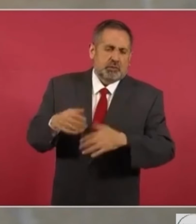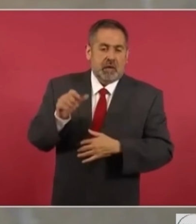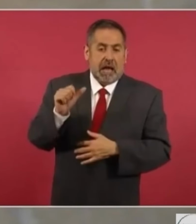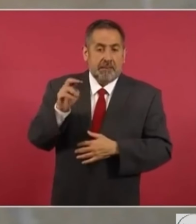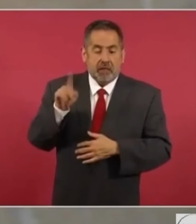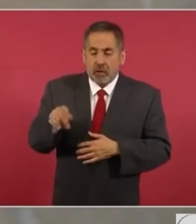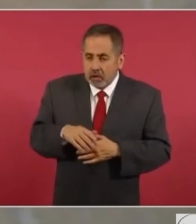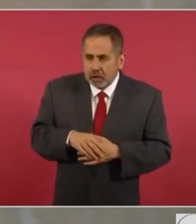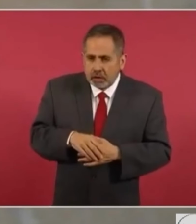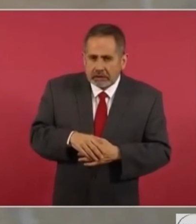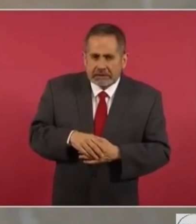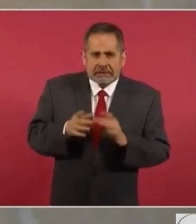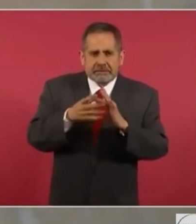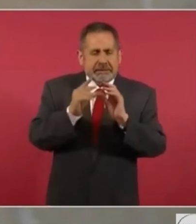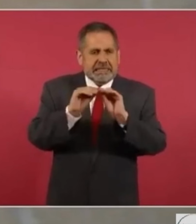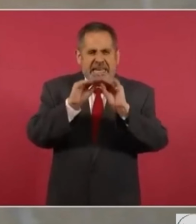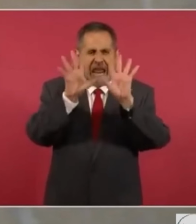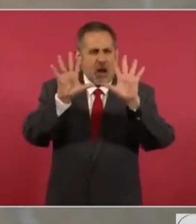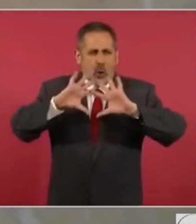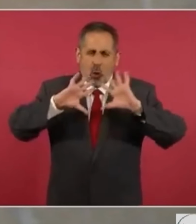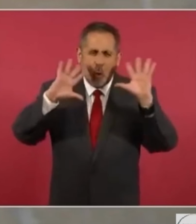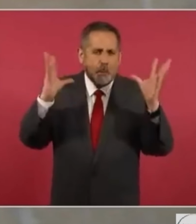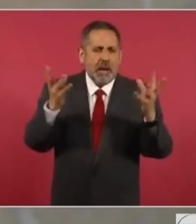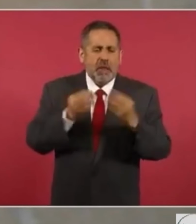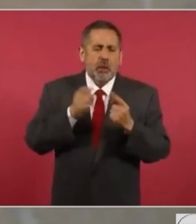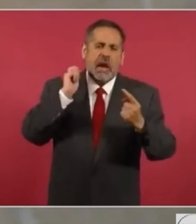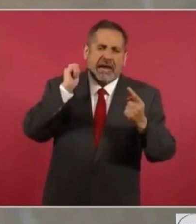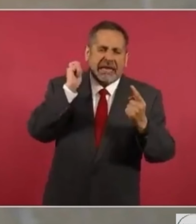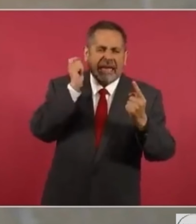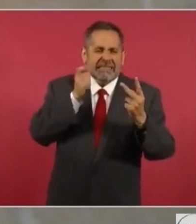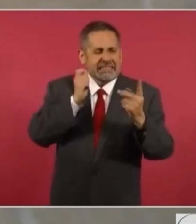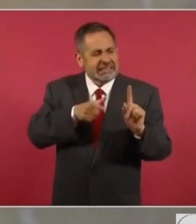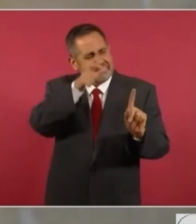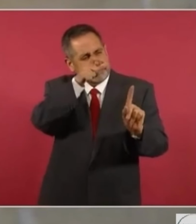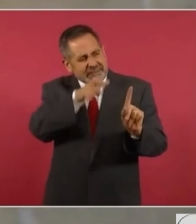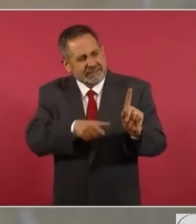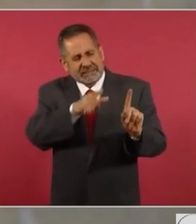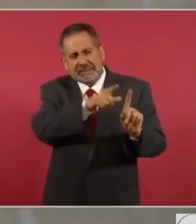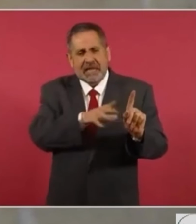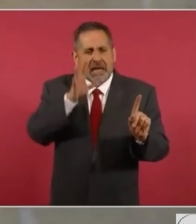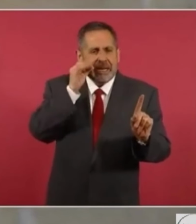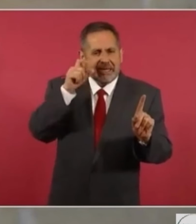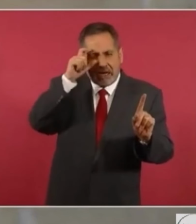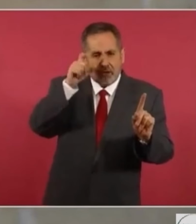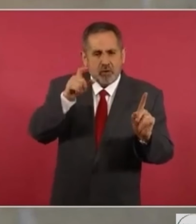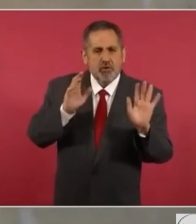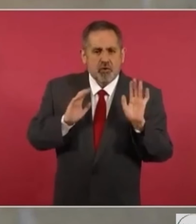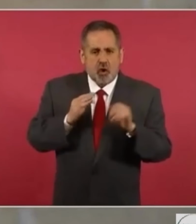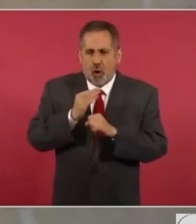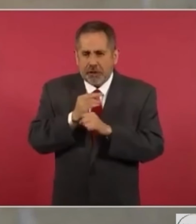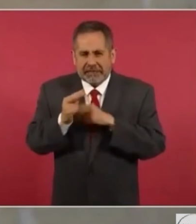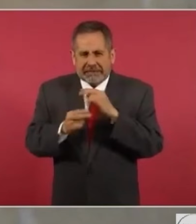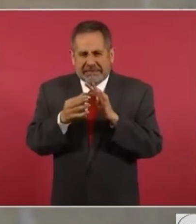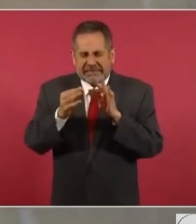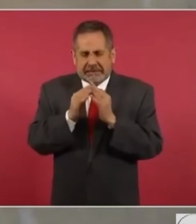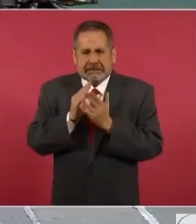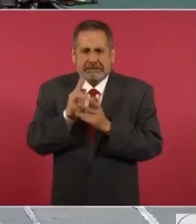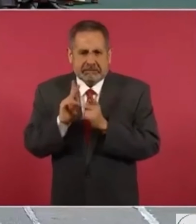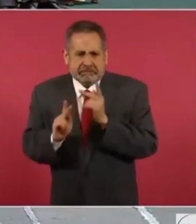porque dibujan una sinopsis excelente y muy completa que me permite a mí tal vez detenerme en algunos